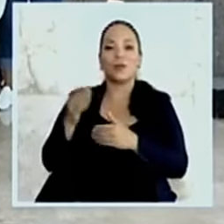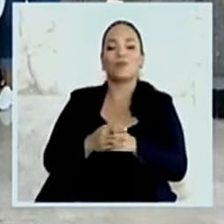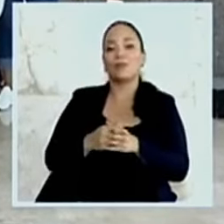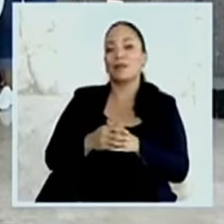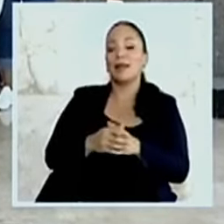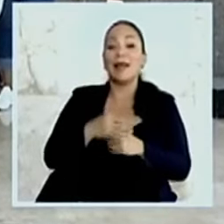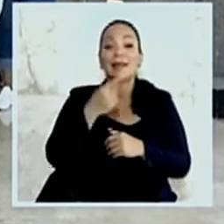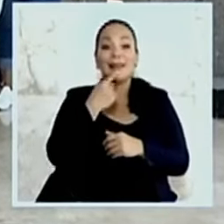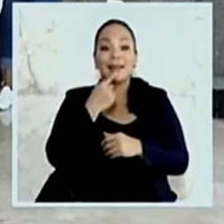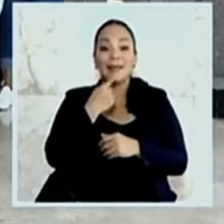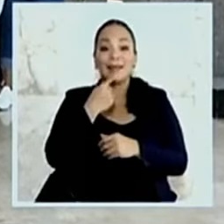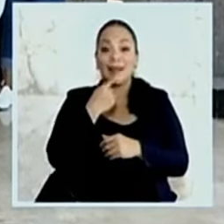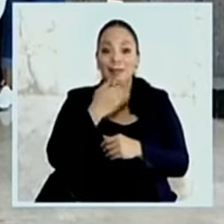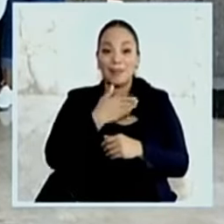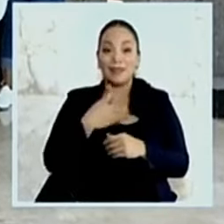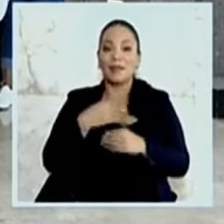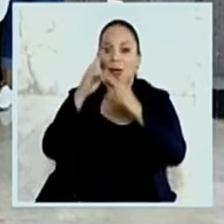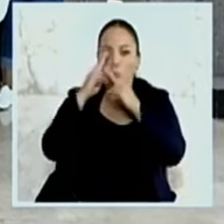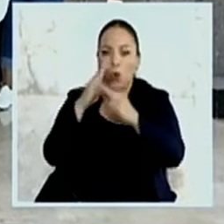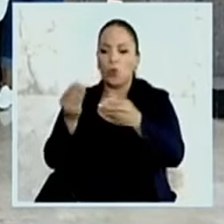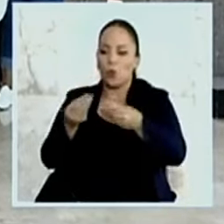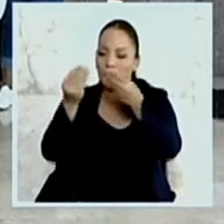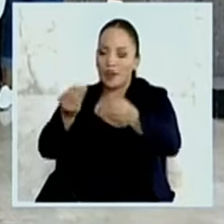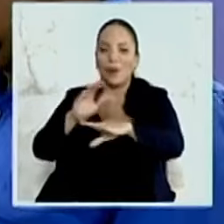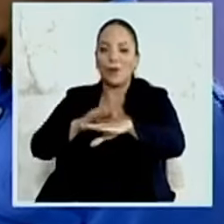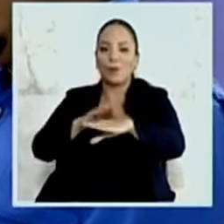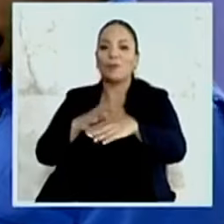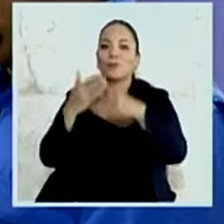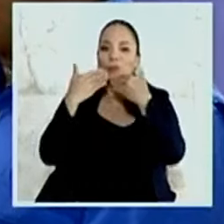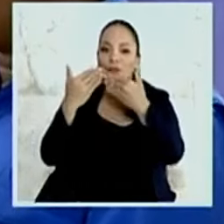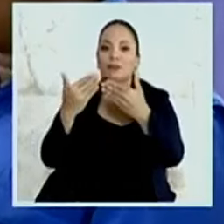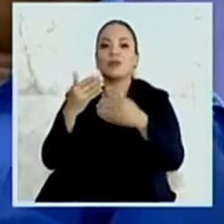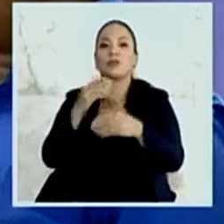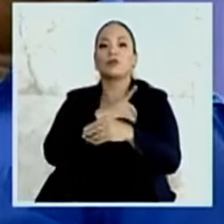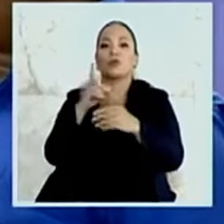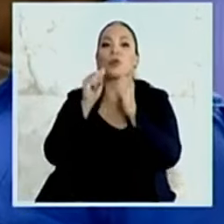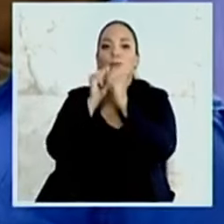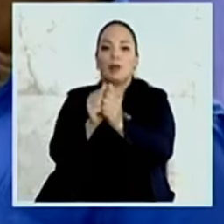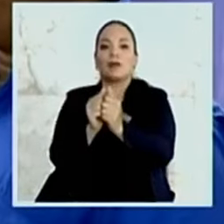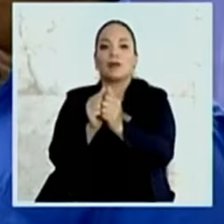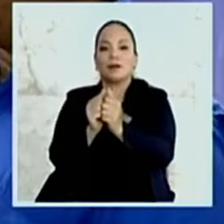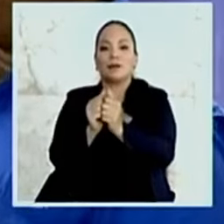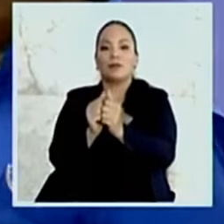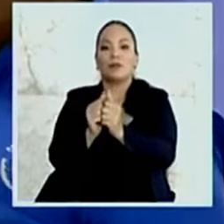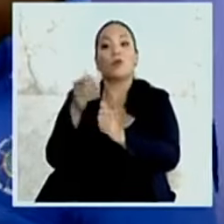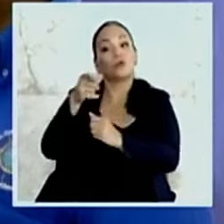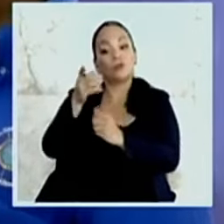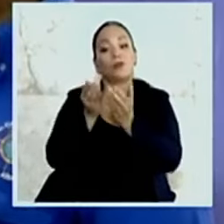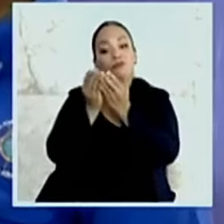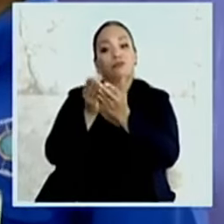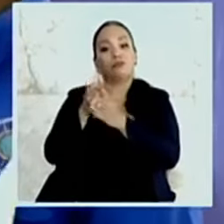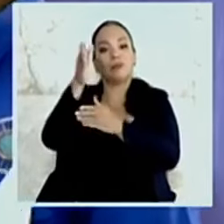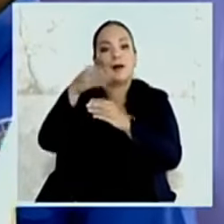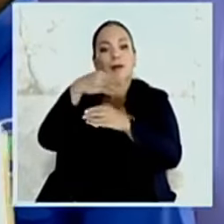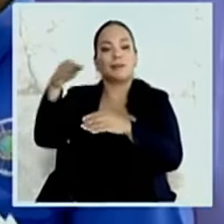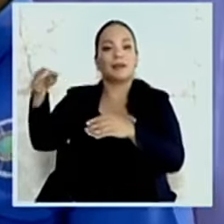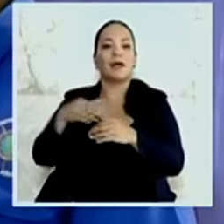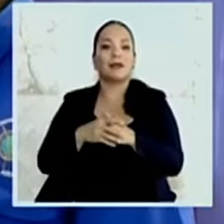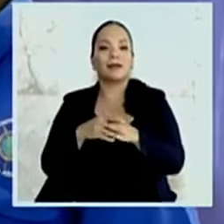que comprometerse. Como Cámara tiene que asumir una carta de compromisos Don Martín de cumplimiento Contreras. por parte de la organización. Un honor